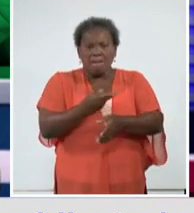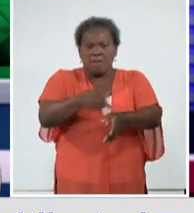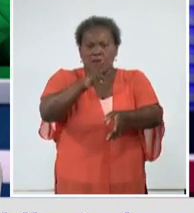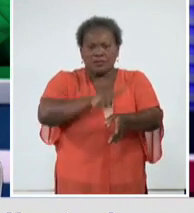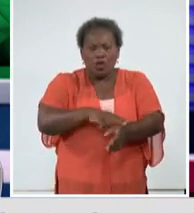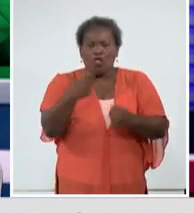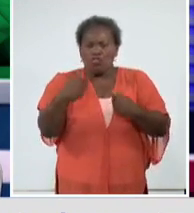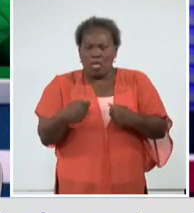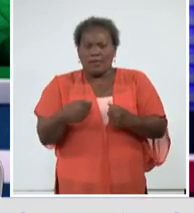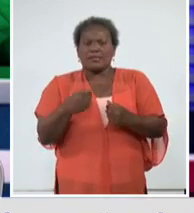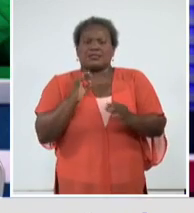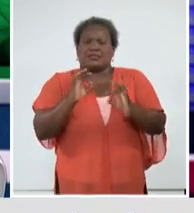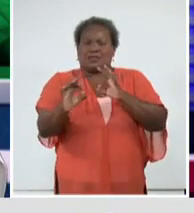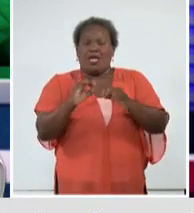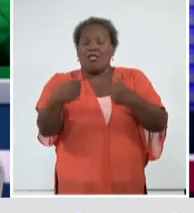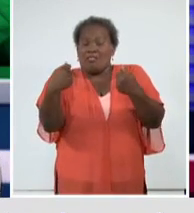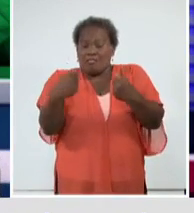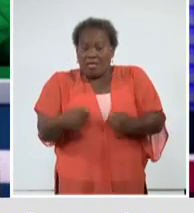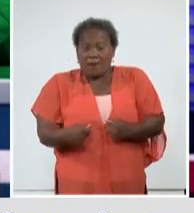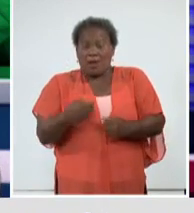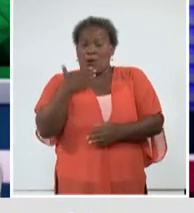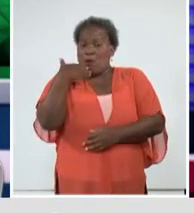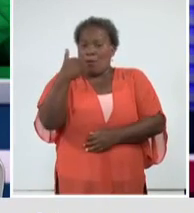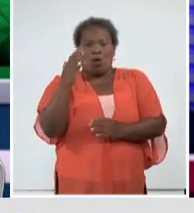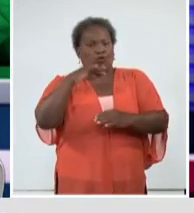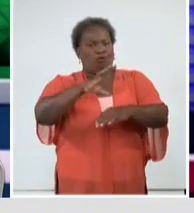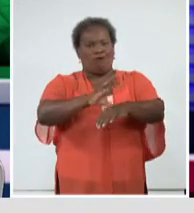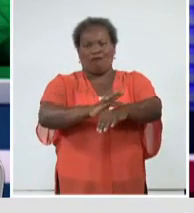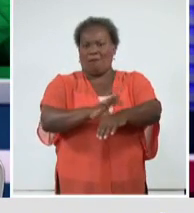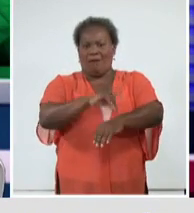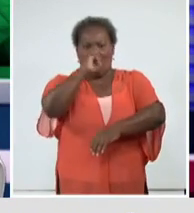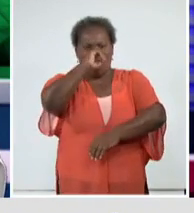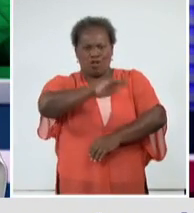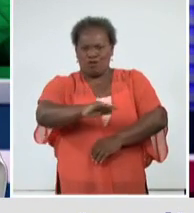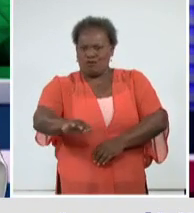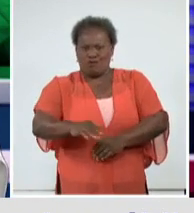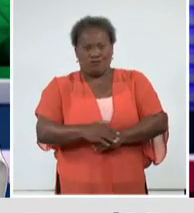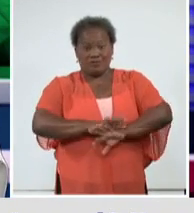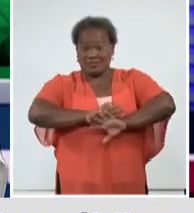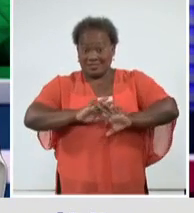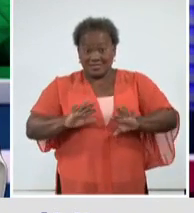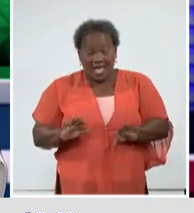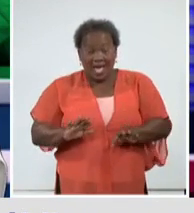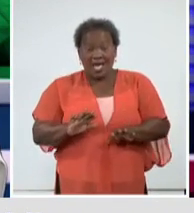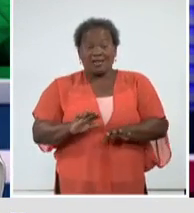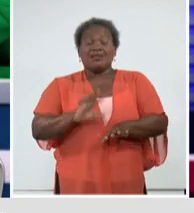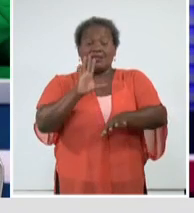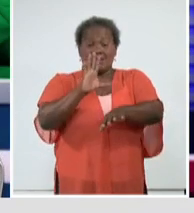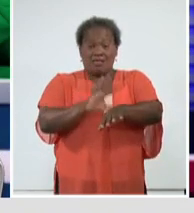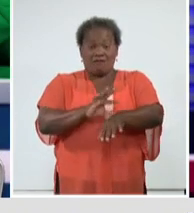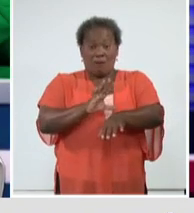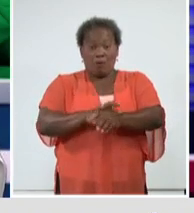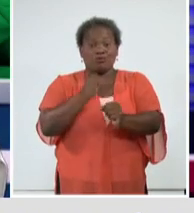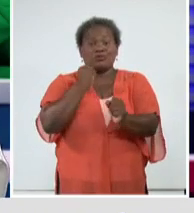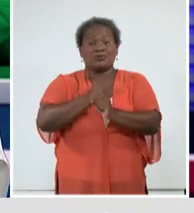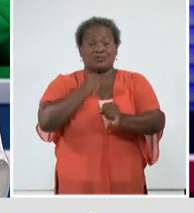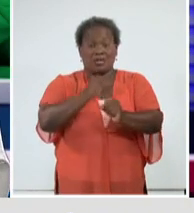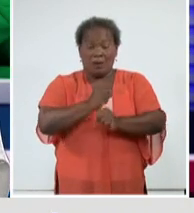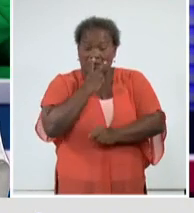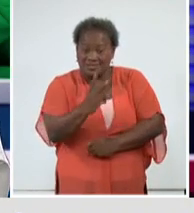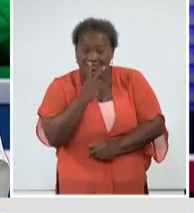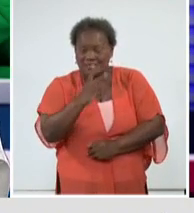realmente lo más inteligente, lo más saludable es no enfermarse. Y una vez que se enferma, la labor asistencial es muy compleja. En